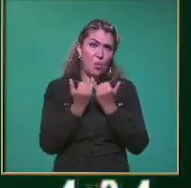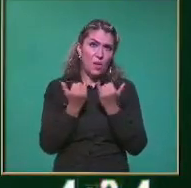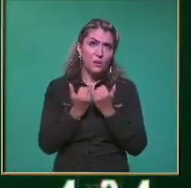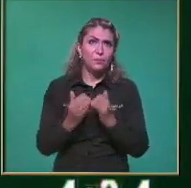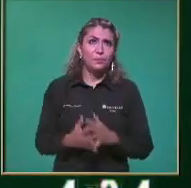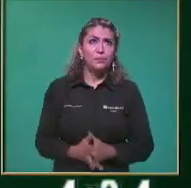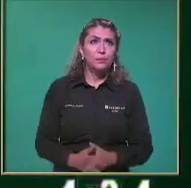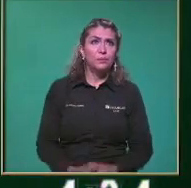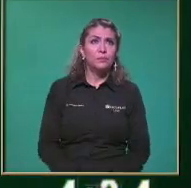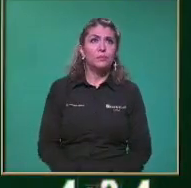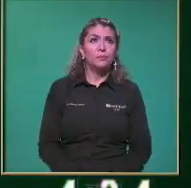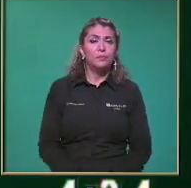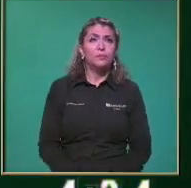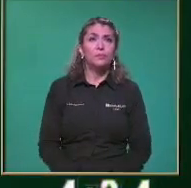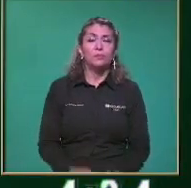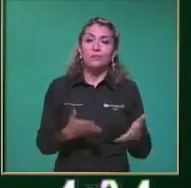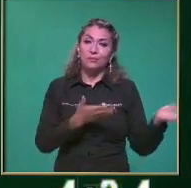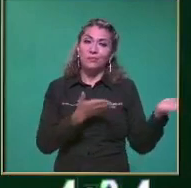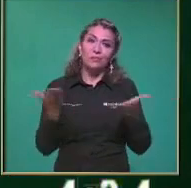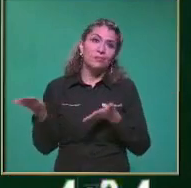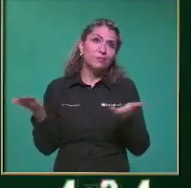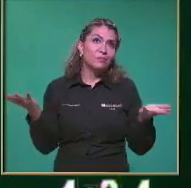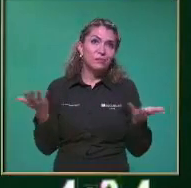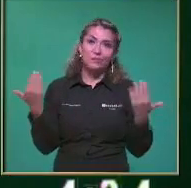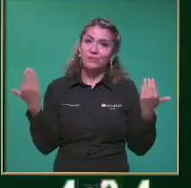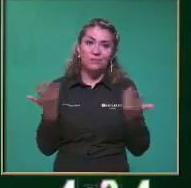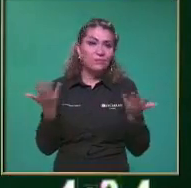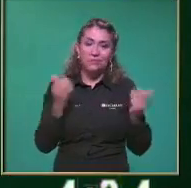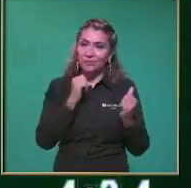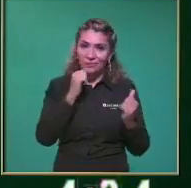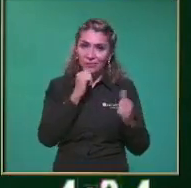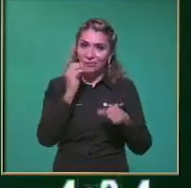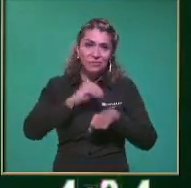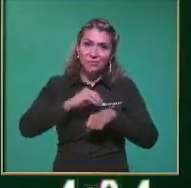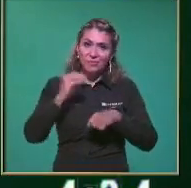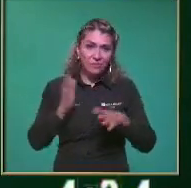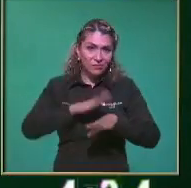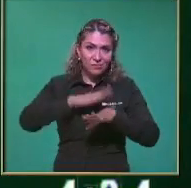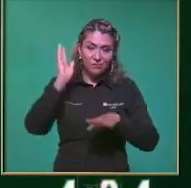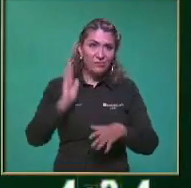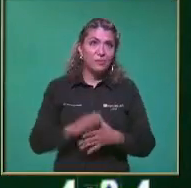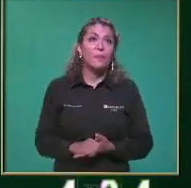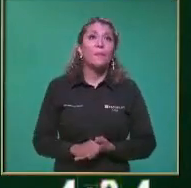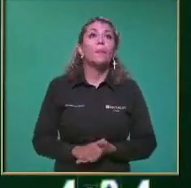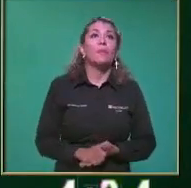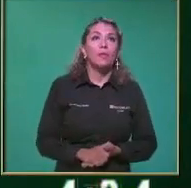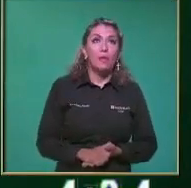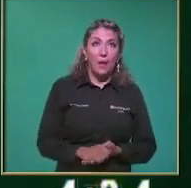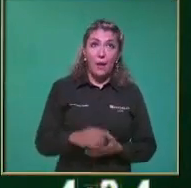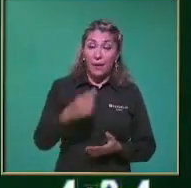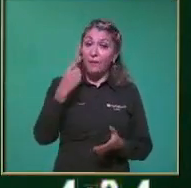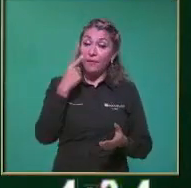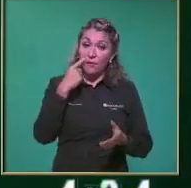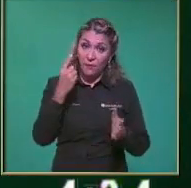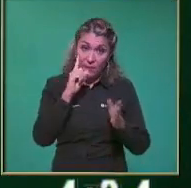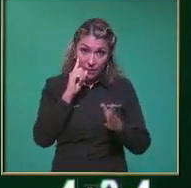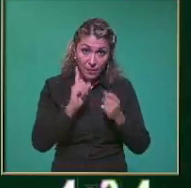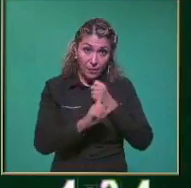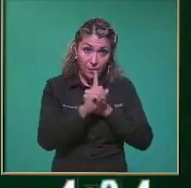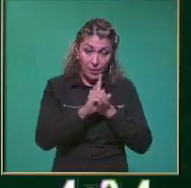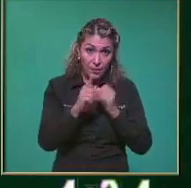equivalentes. Muy bien. Bueno, maestra, pero no hemos hecho ninguna suma. Vamos a ver un problema particular. Dice, para comprar un juego de